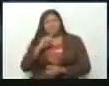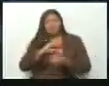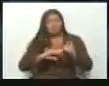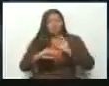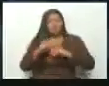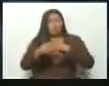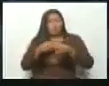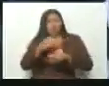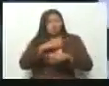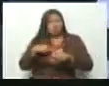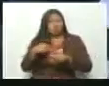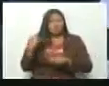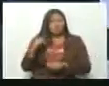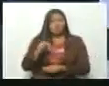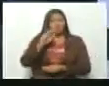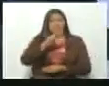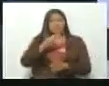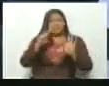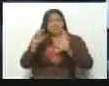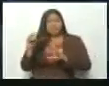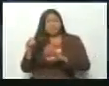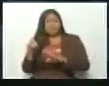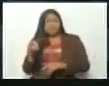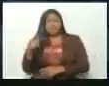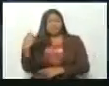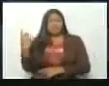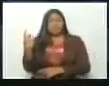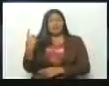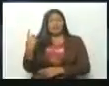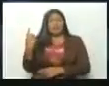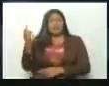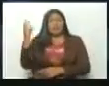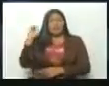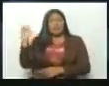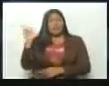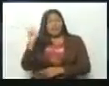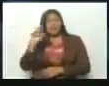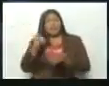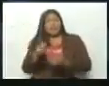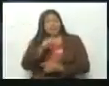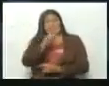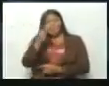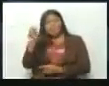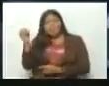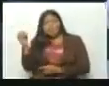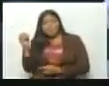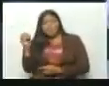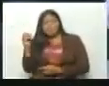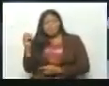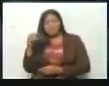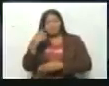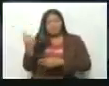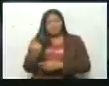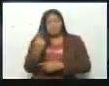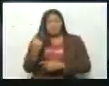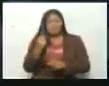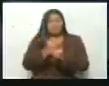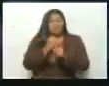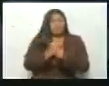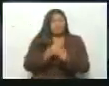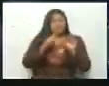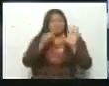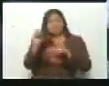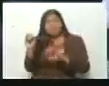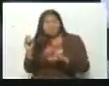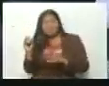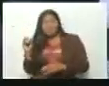cómo nosotros teníamos 360 estaciones, hoy tenemos 120 estaciones, de las cuales solamente estamos trabajando en 60